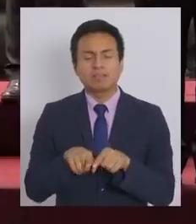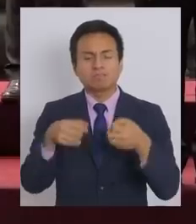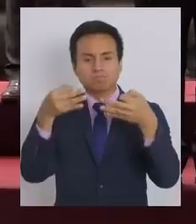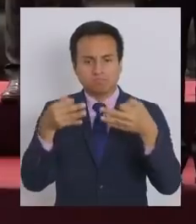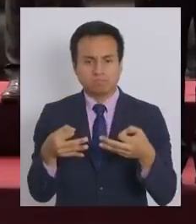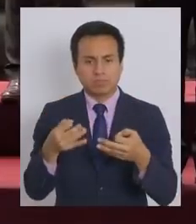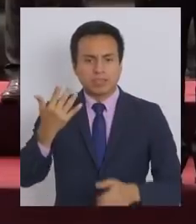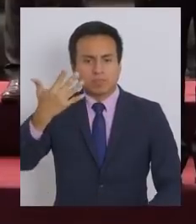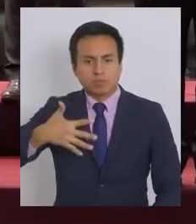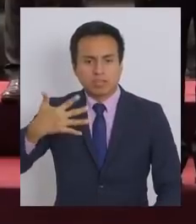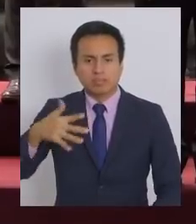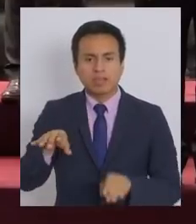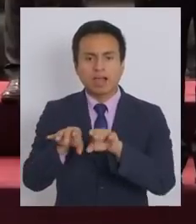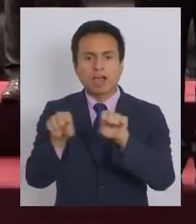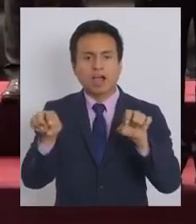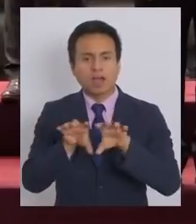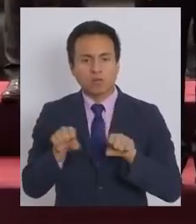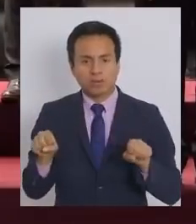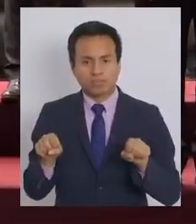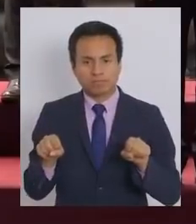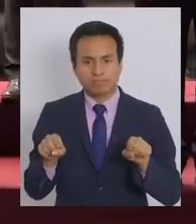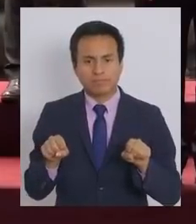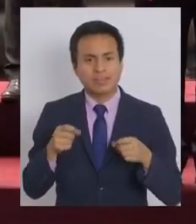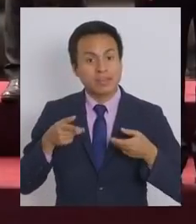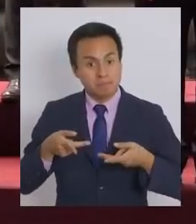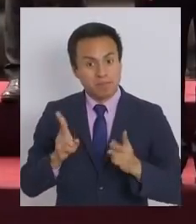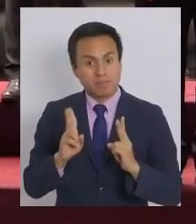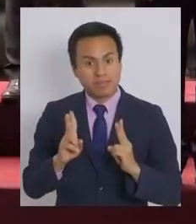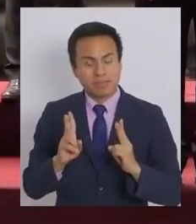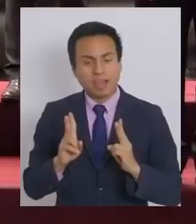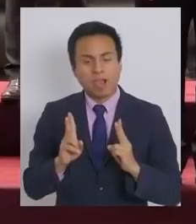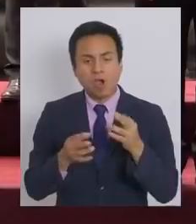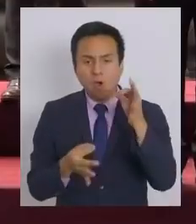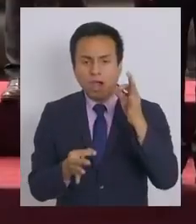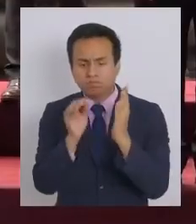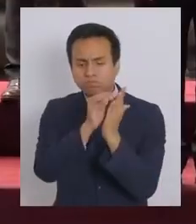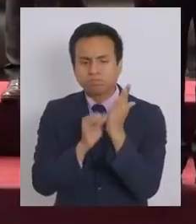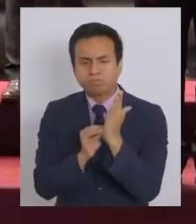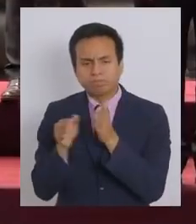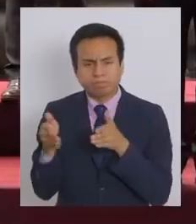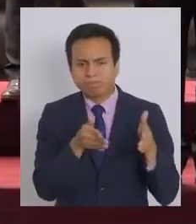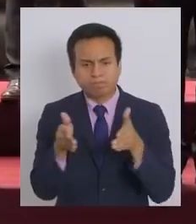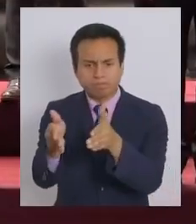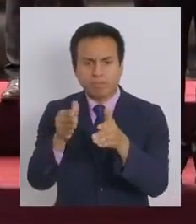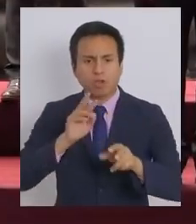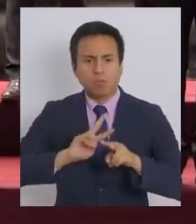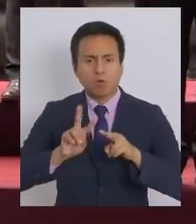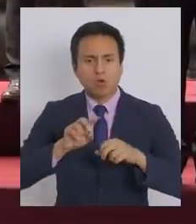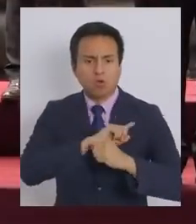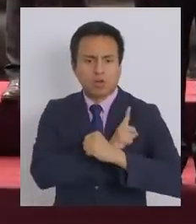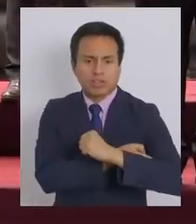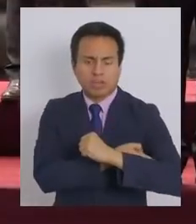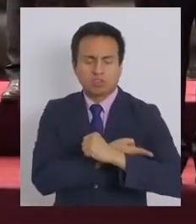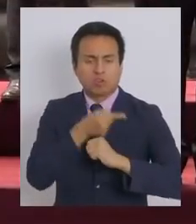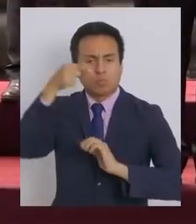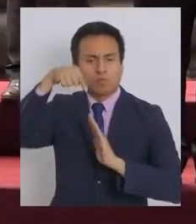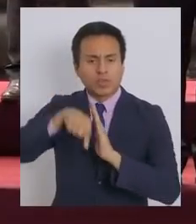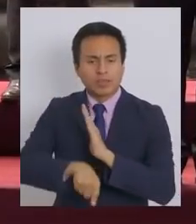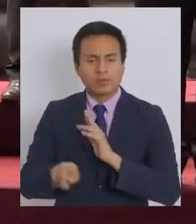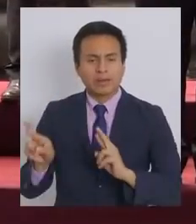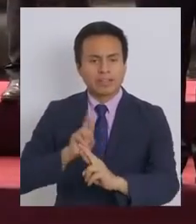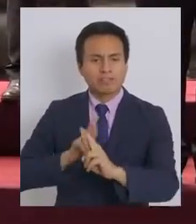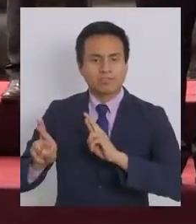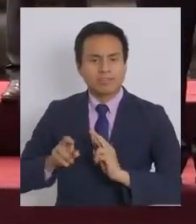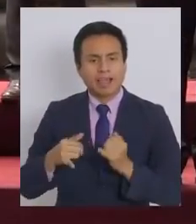consolidado importantes acuerdos. Nos ha permitido fijar una hoja de ruta de cómo seguir fortaleciendo y profundizando las relaciones